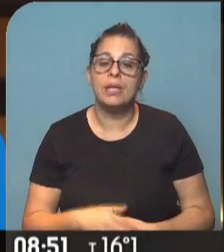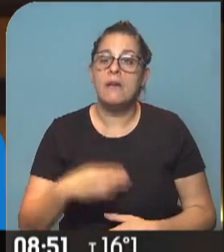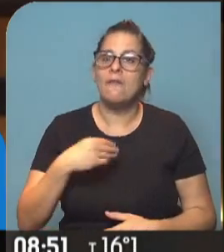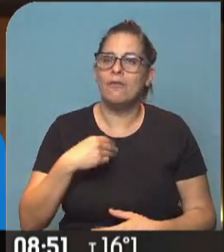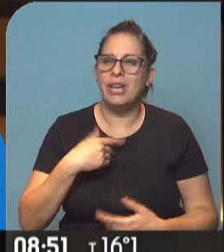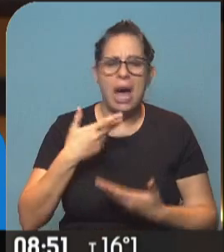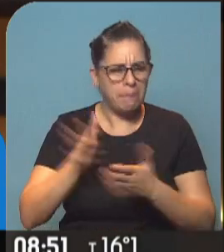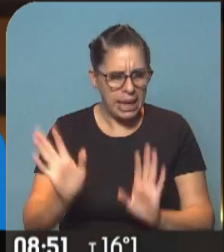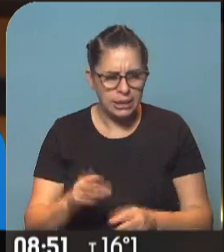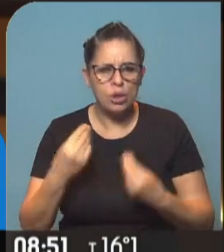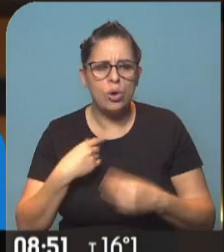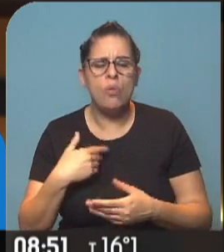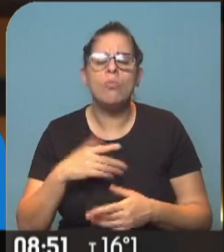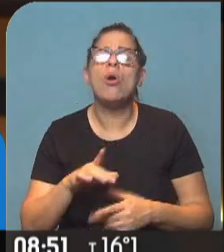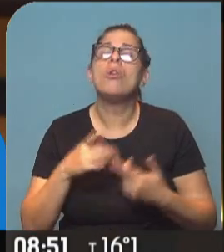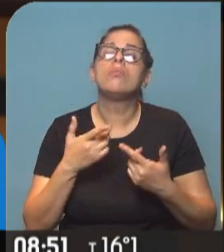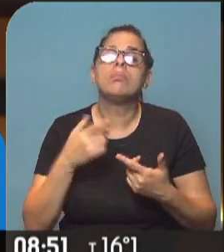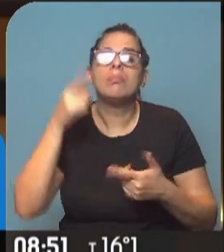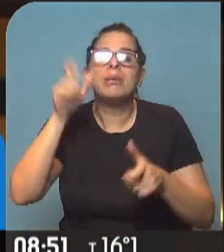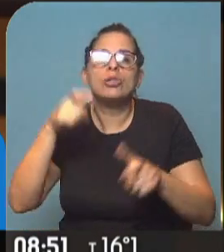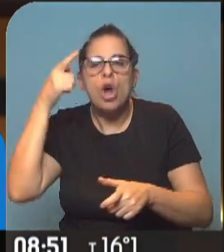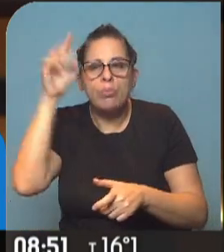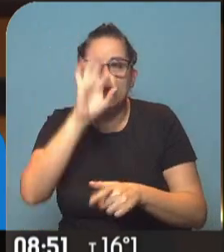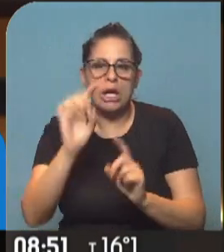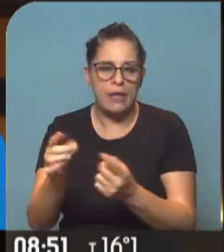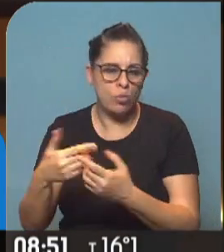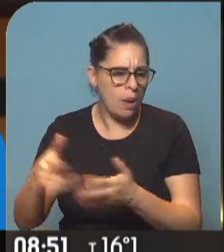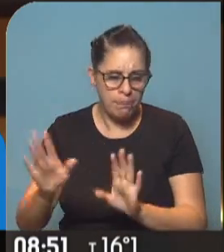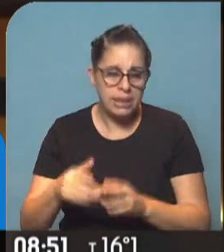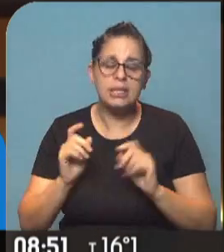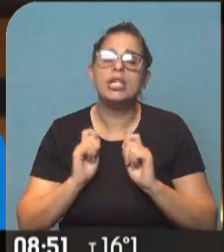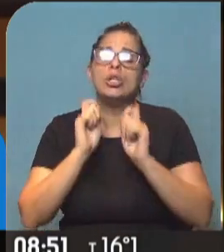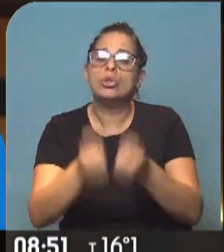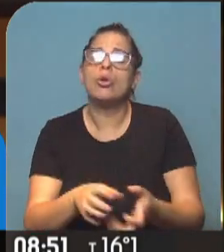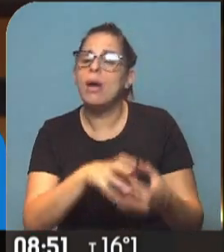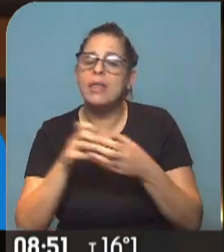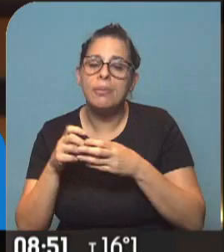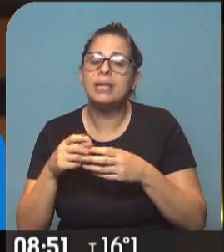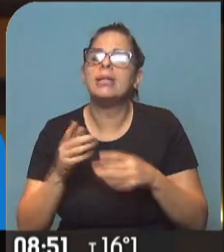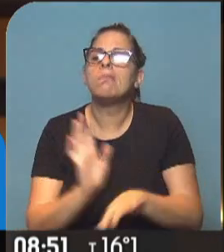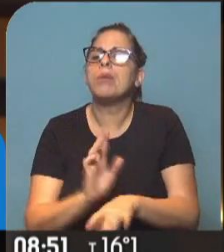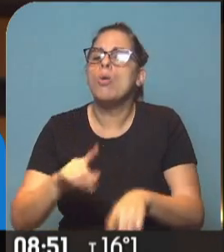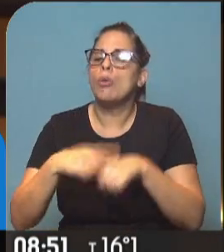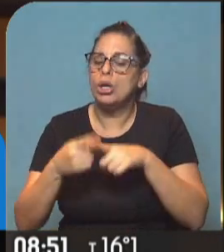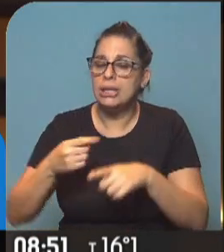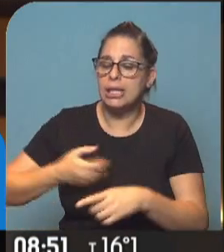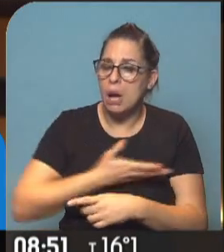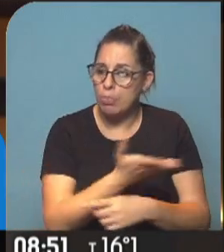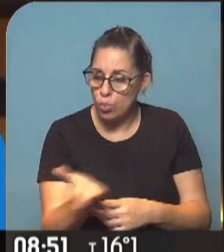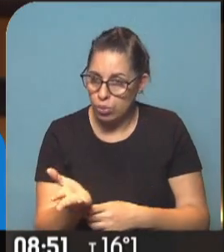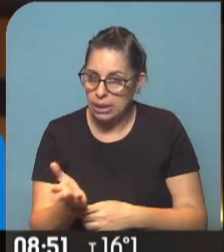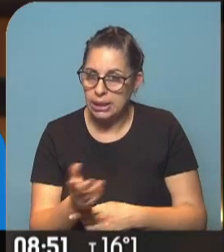fe cómo podemos agilizar lo de las creencias personales y llevarlo un debate de política pública de describe